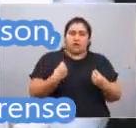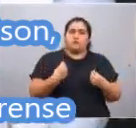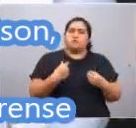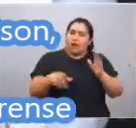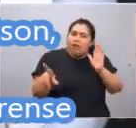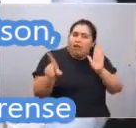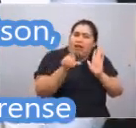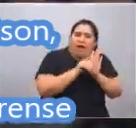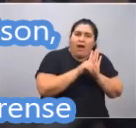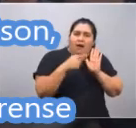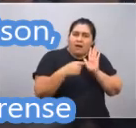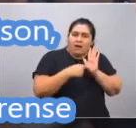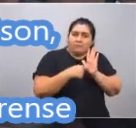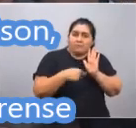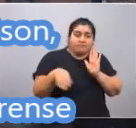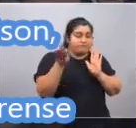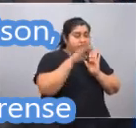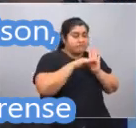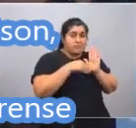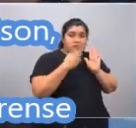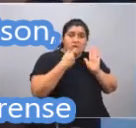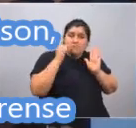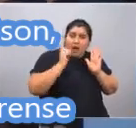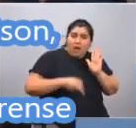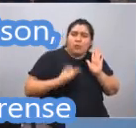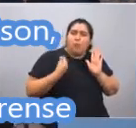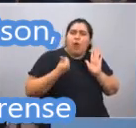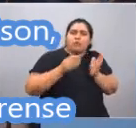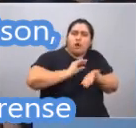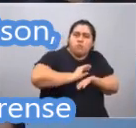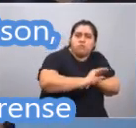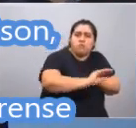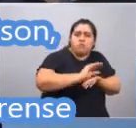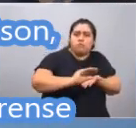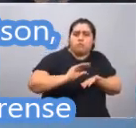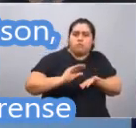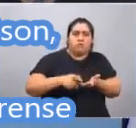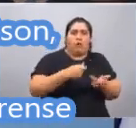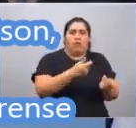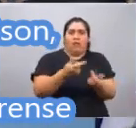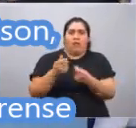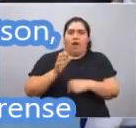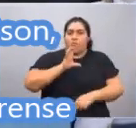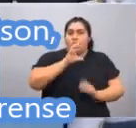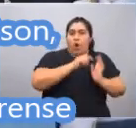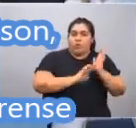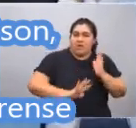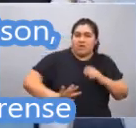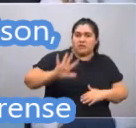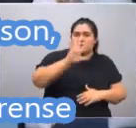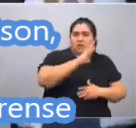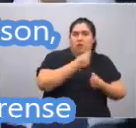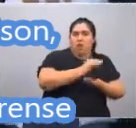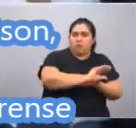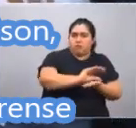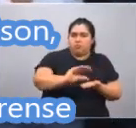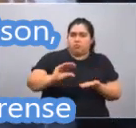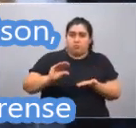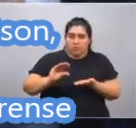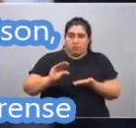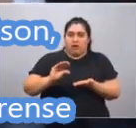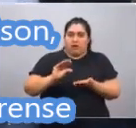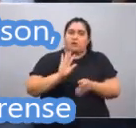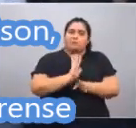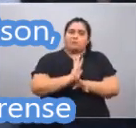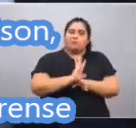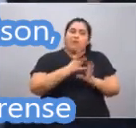ley estamos obligados, el fondo para los municipios de la provincia, una cuota más